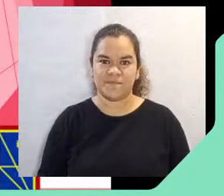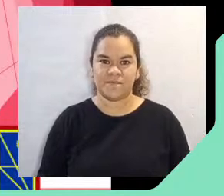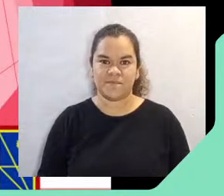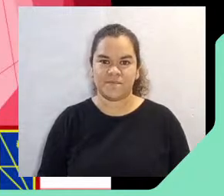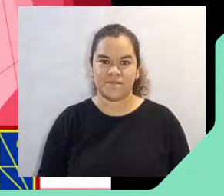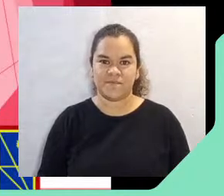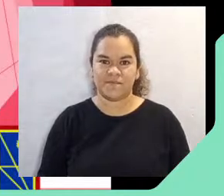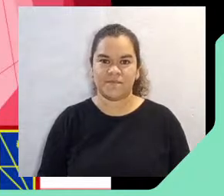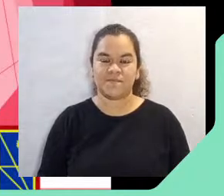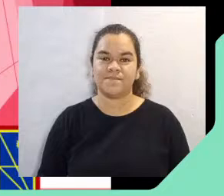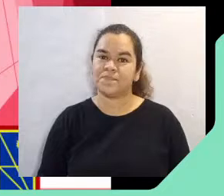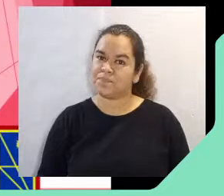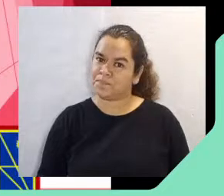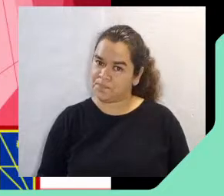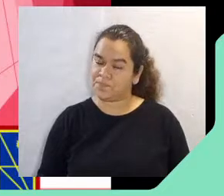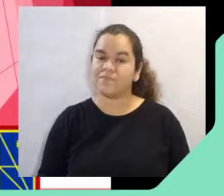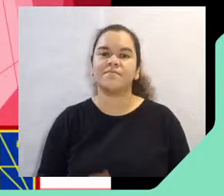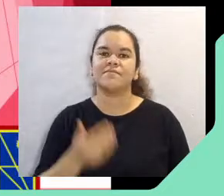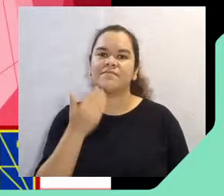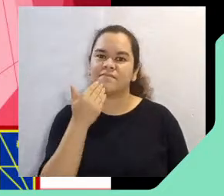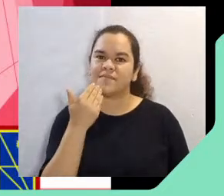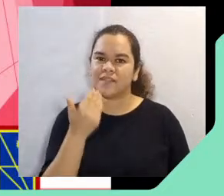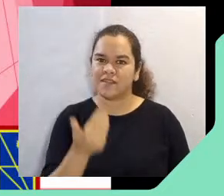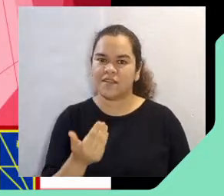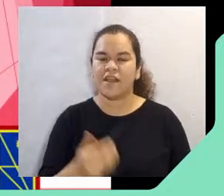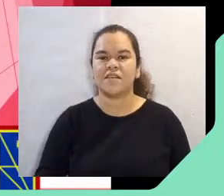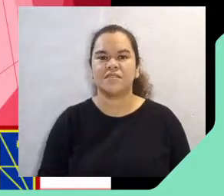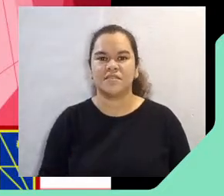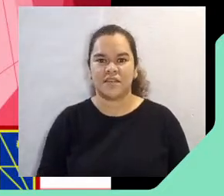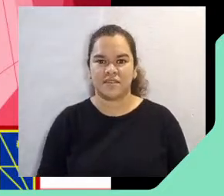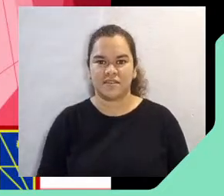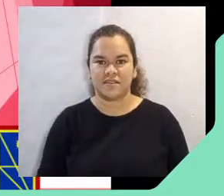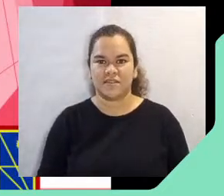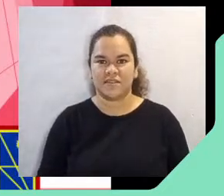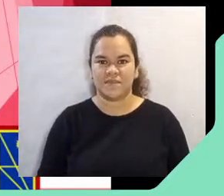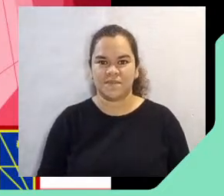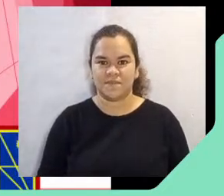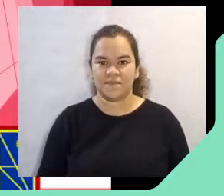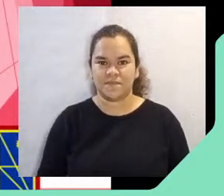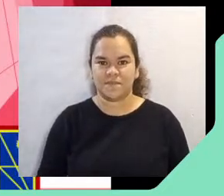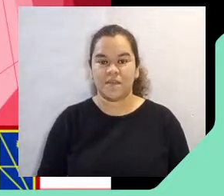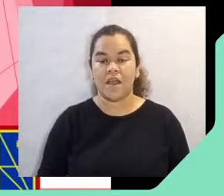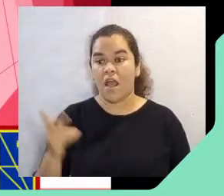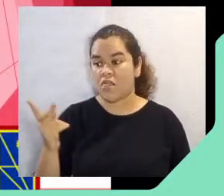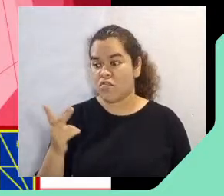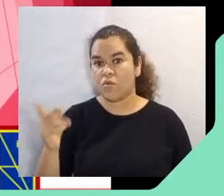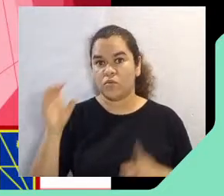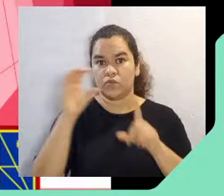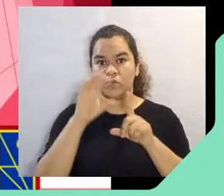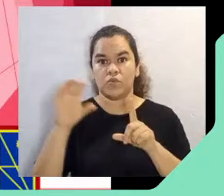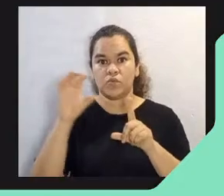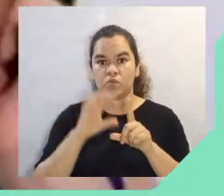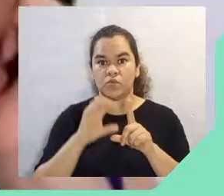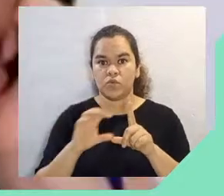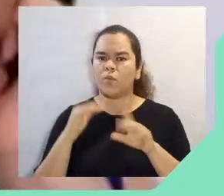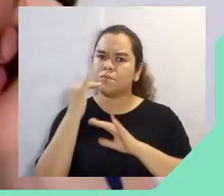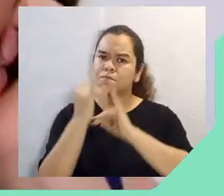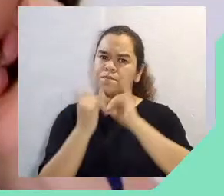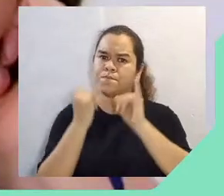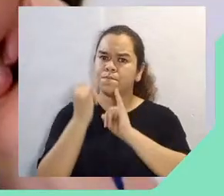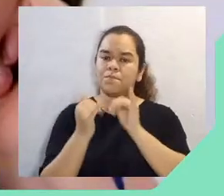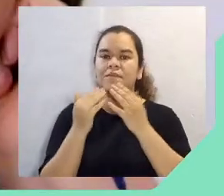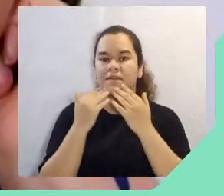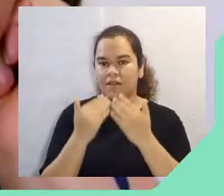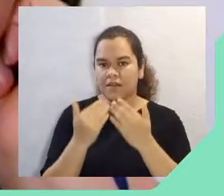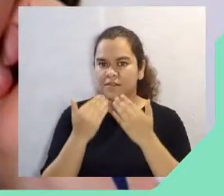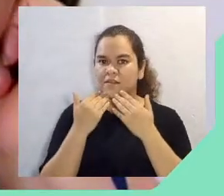Muy bien, muchas gracias, Evangelina, muchas gracias, Joana, un gusto escucharlas,